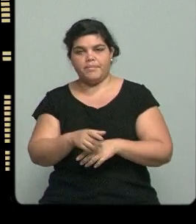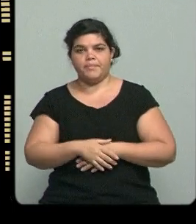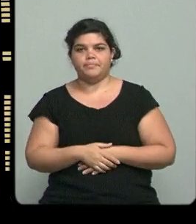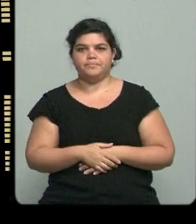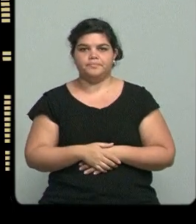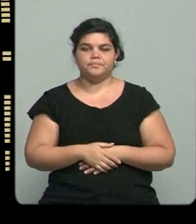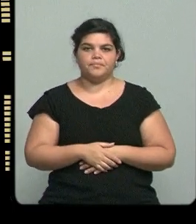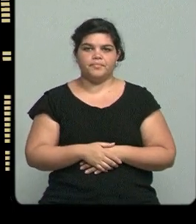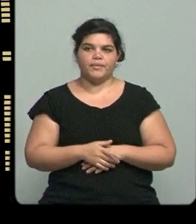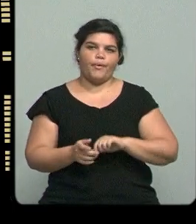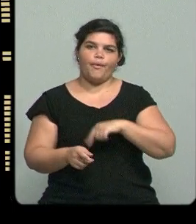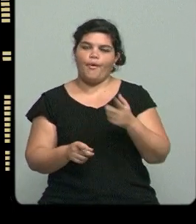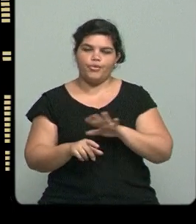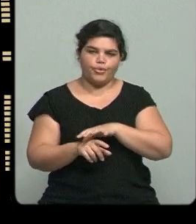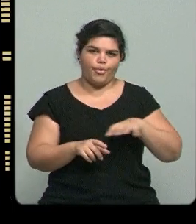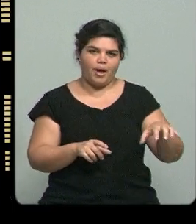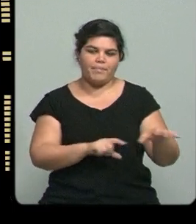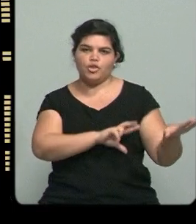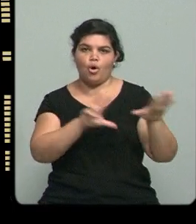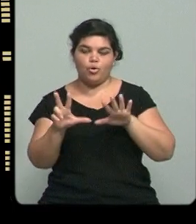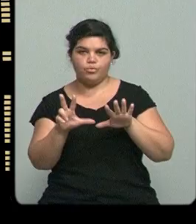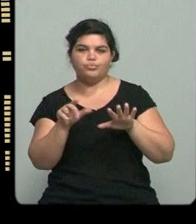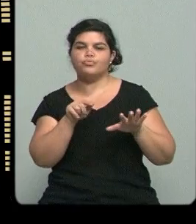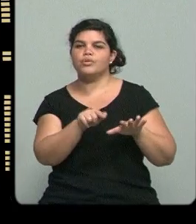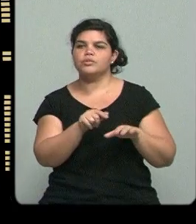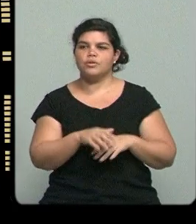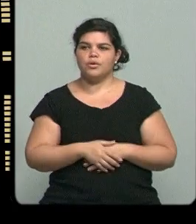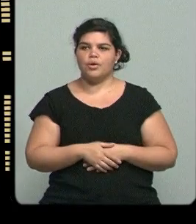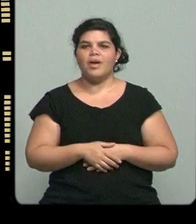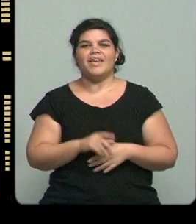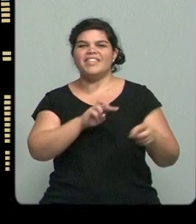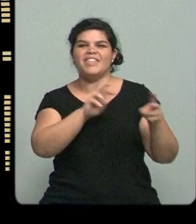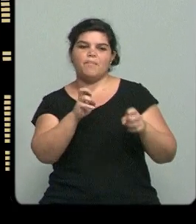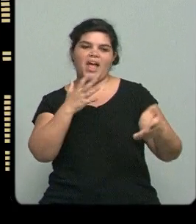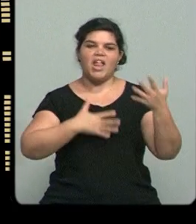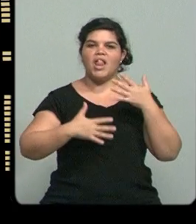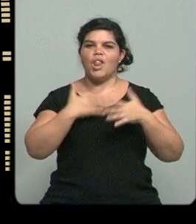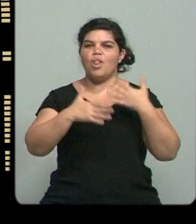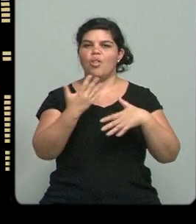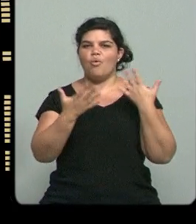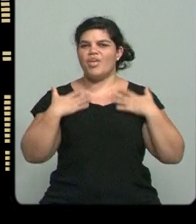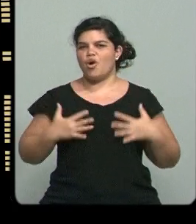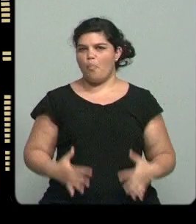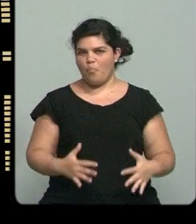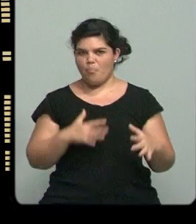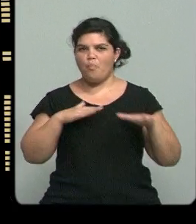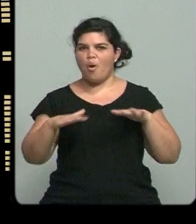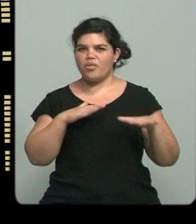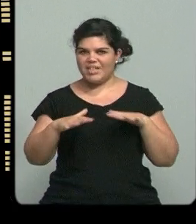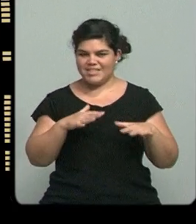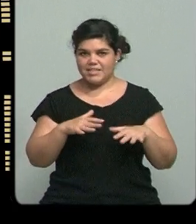ámbito que tiene que ver con la expresión lúdico-motriz y esto